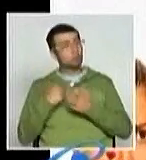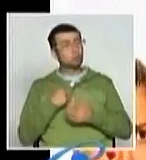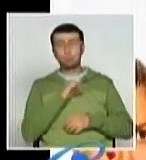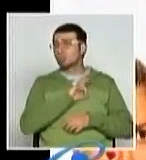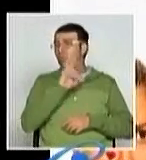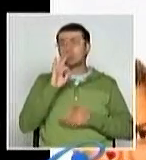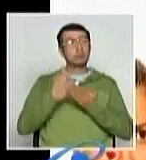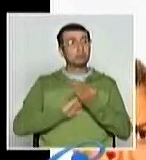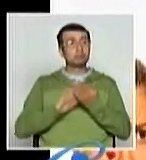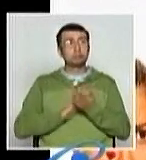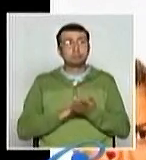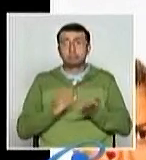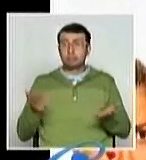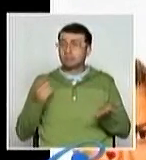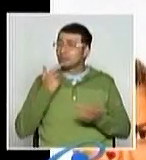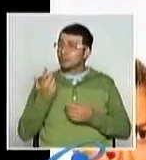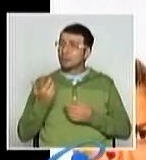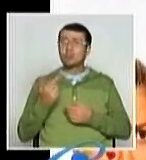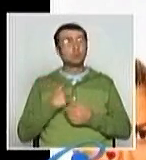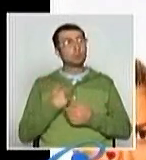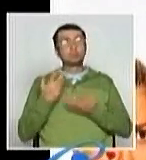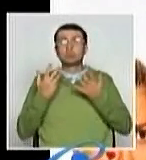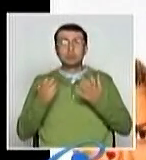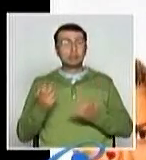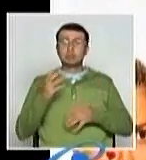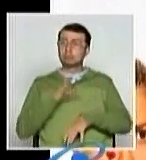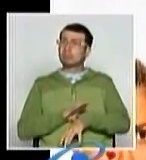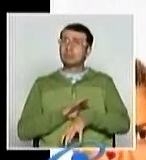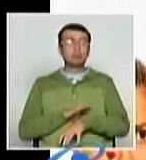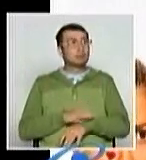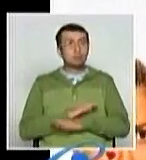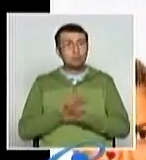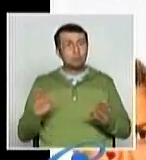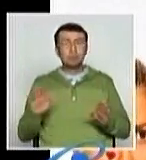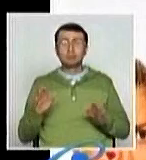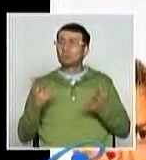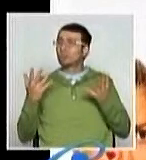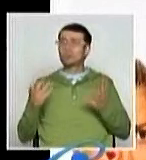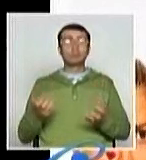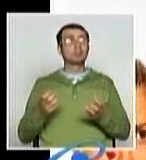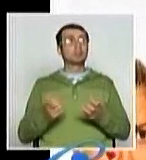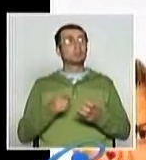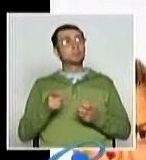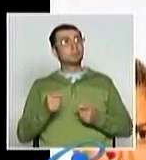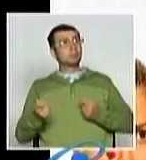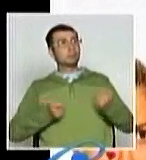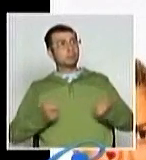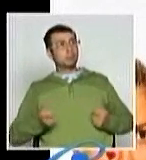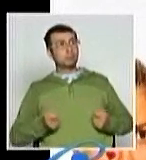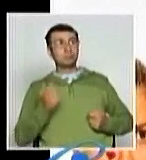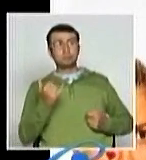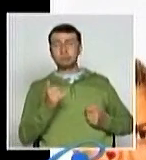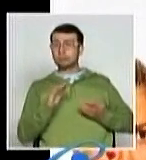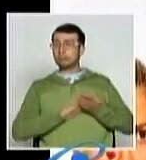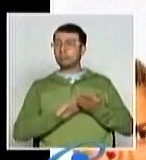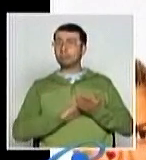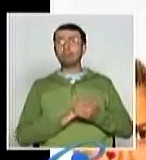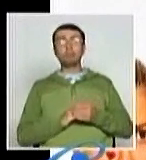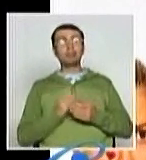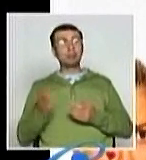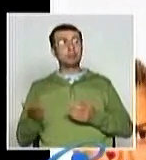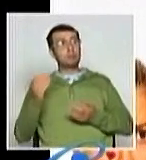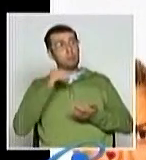recuperar y no quiero seguir tomando medicina entonces comenzamos a hacer la terapia del bienestar a restablecer